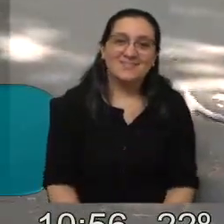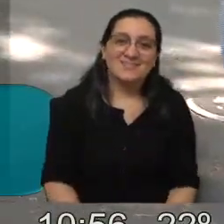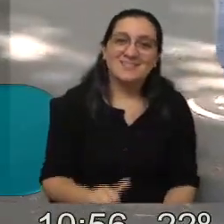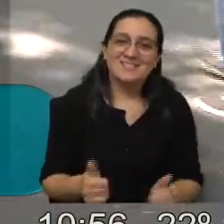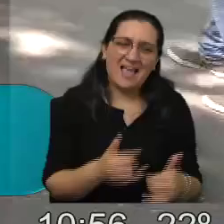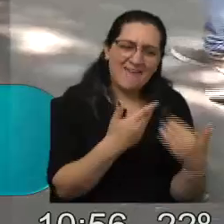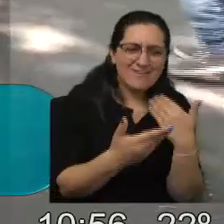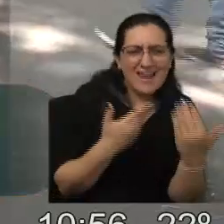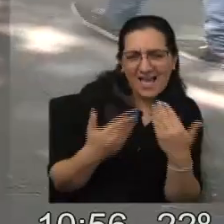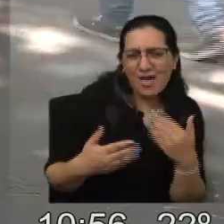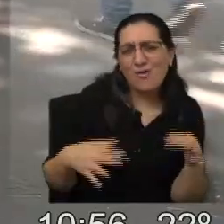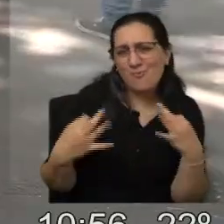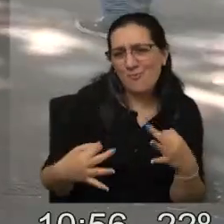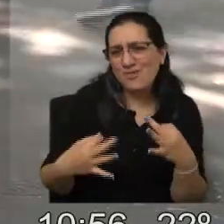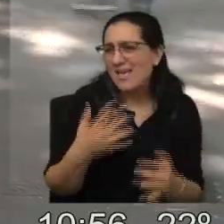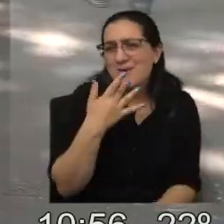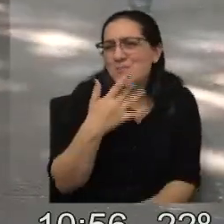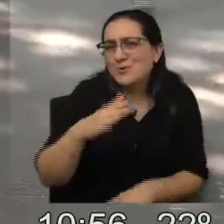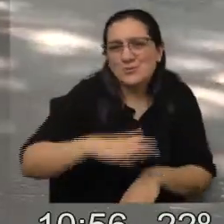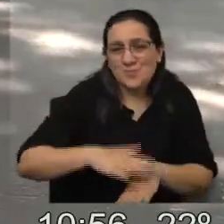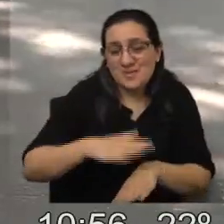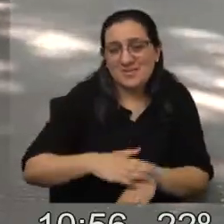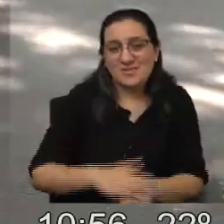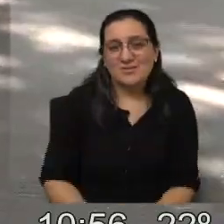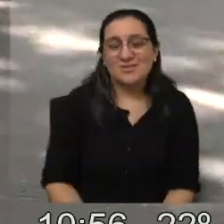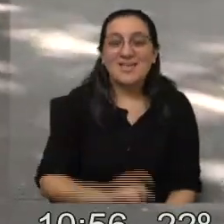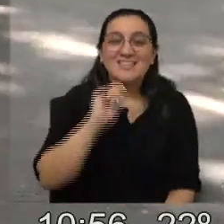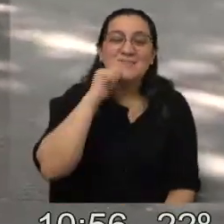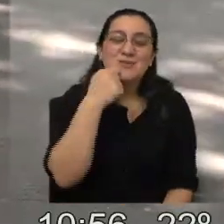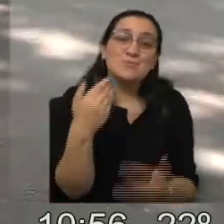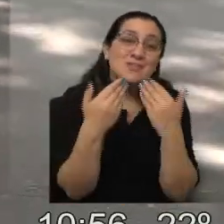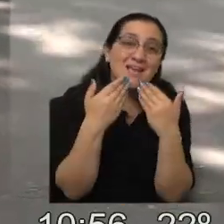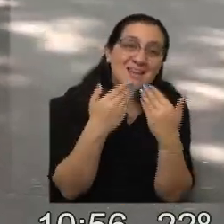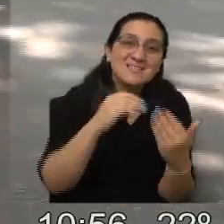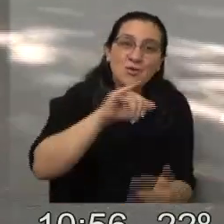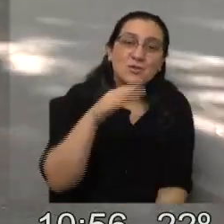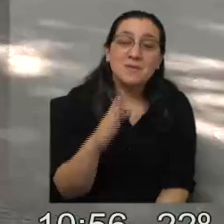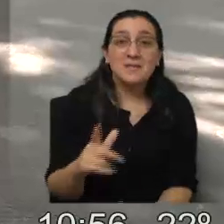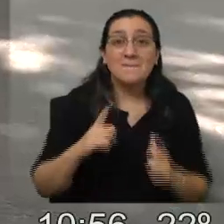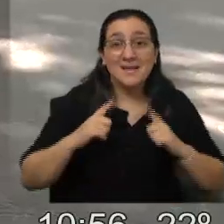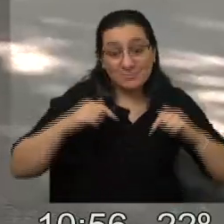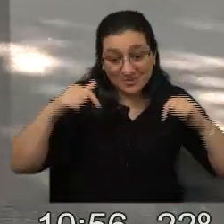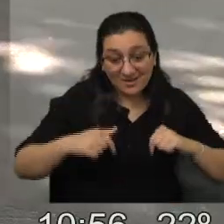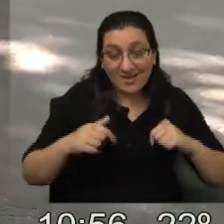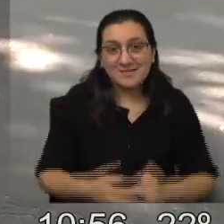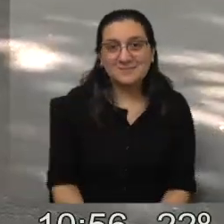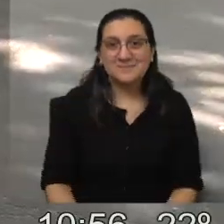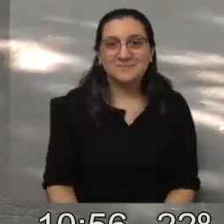al diálogo, a la charla. ¡Hermoso momento! Divino, gracias, Jota. Te esperamos por acá en unos